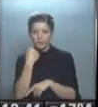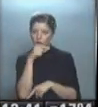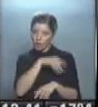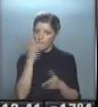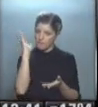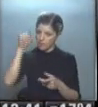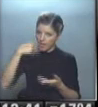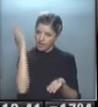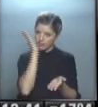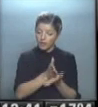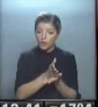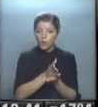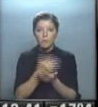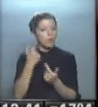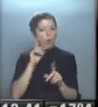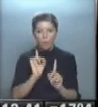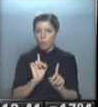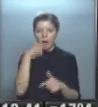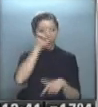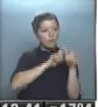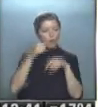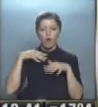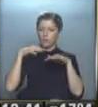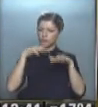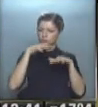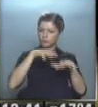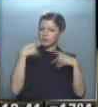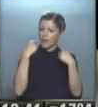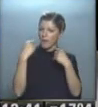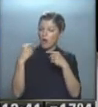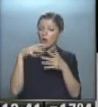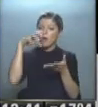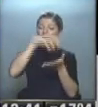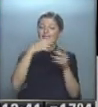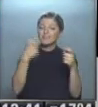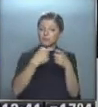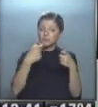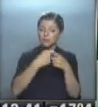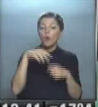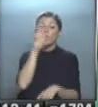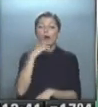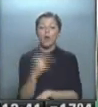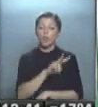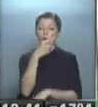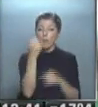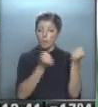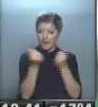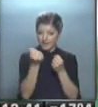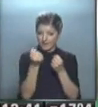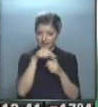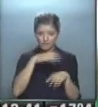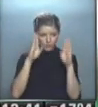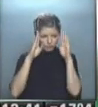castigos, muchas mujeres saudíes se hicieron eco de la campaña impulsada por la asociación Women to Drive, subiendo a las redes